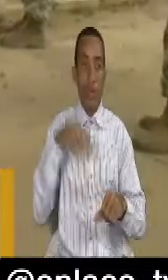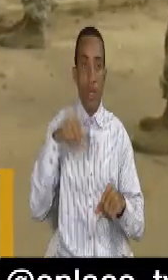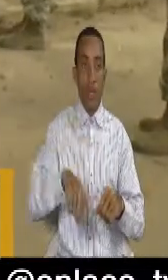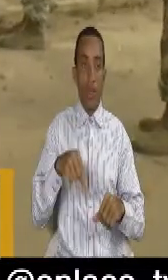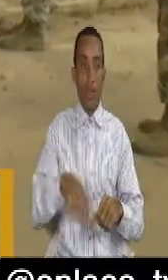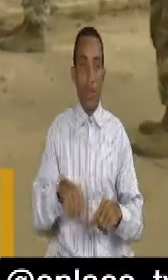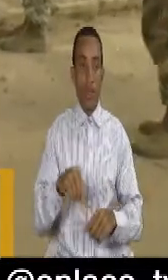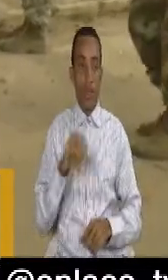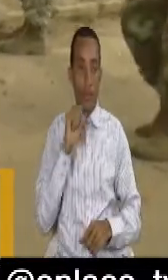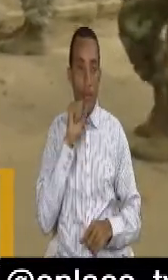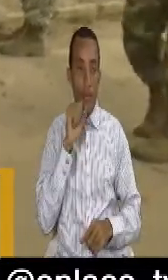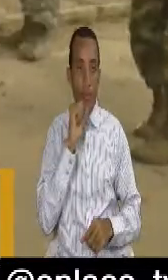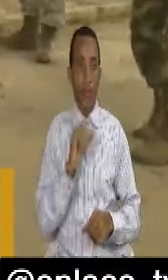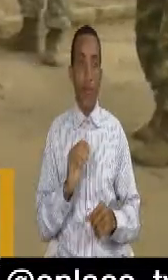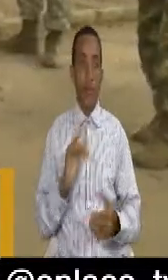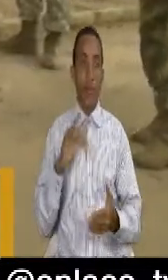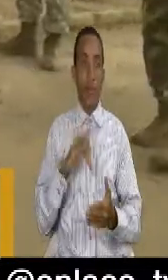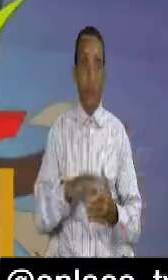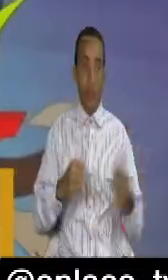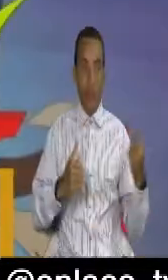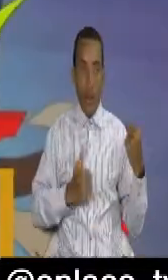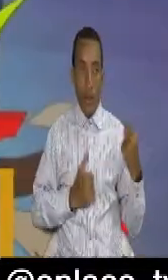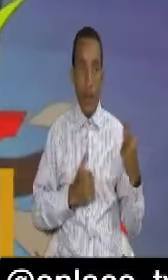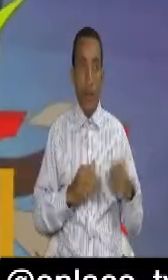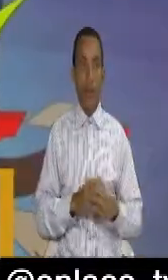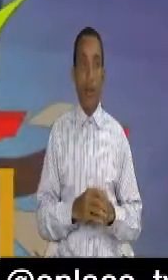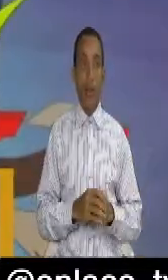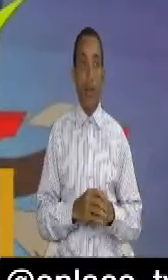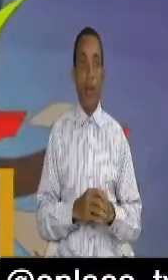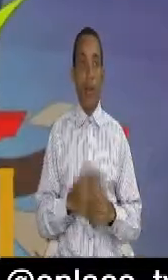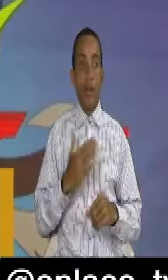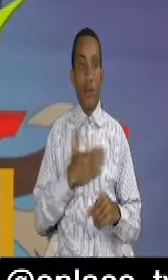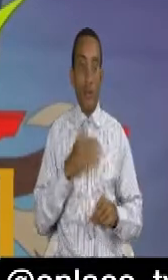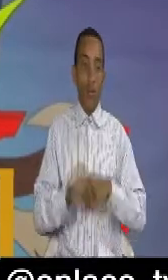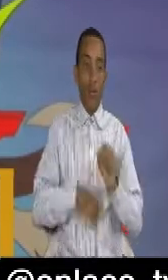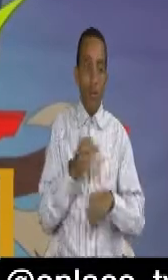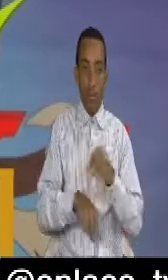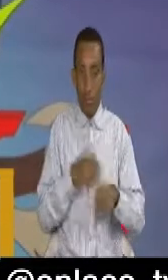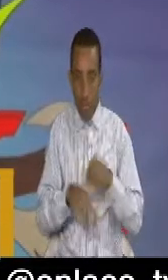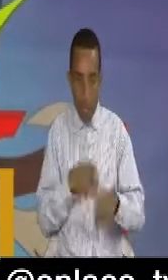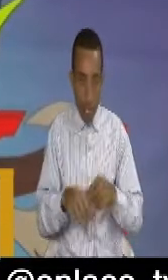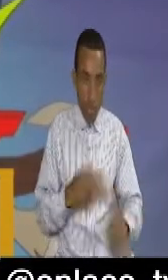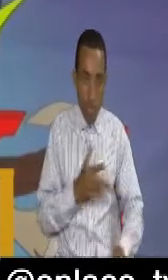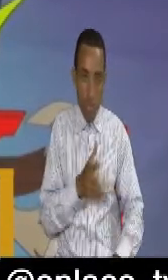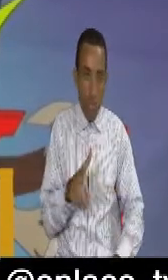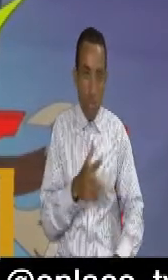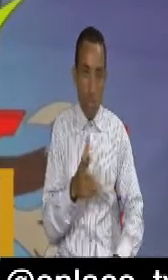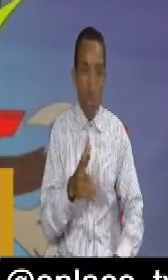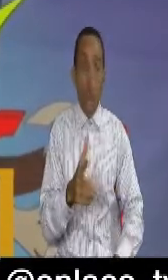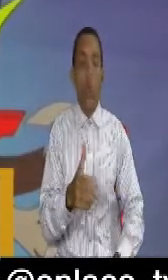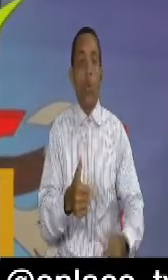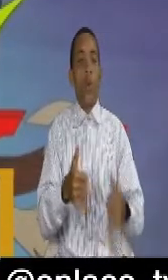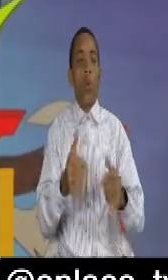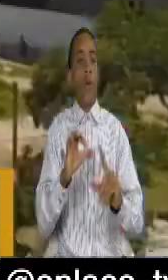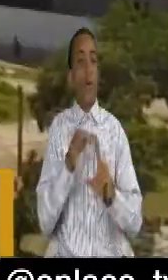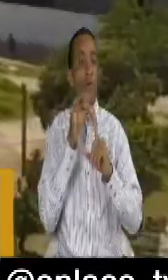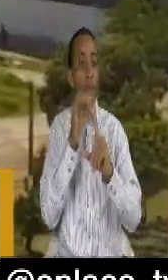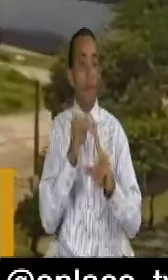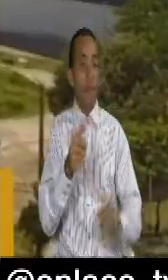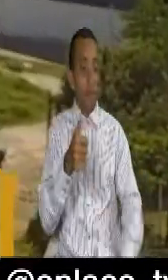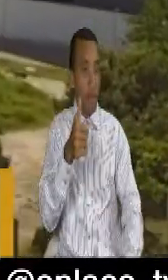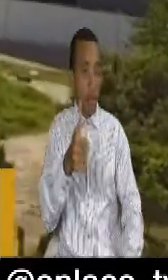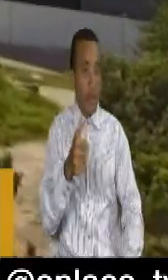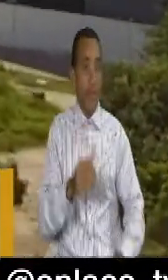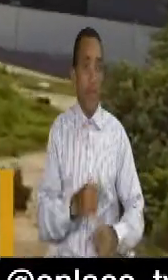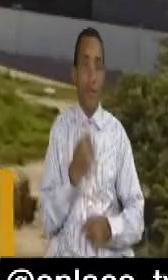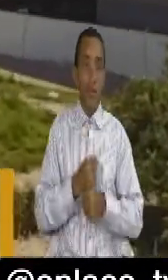la que participó el militar fue Master A. Mi desempeño en la carrera fue pues excelente, pues